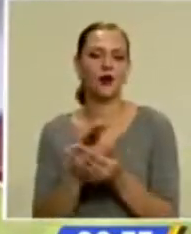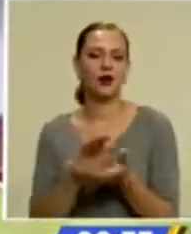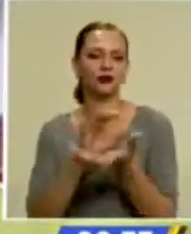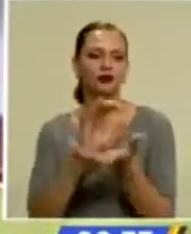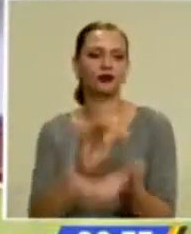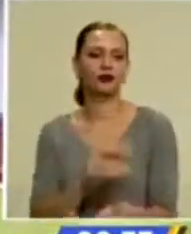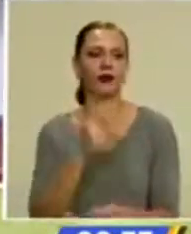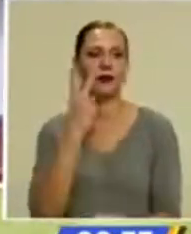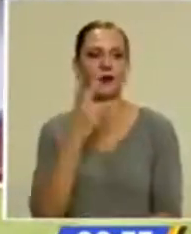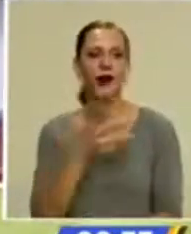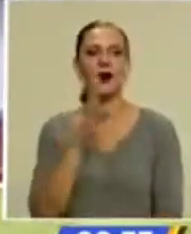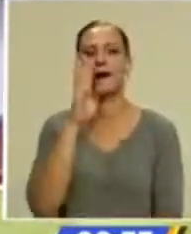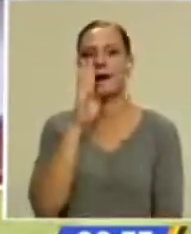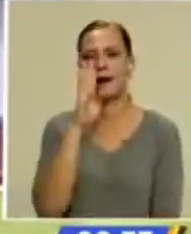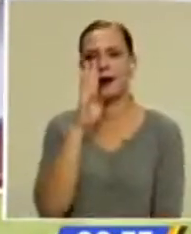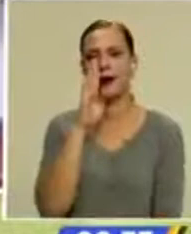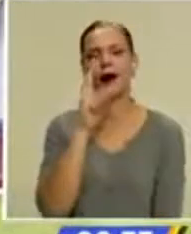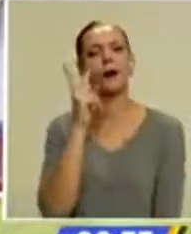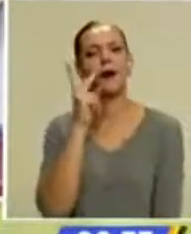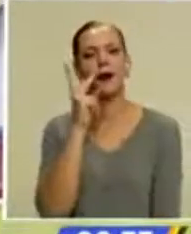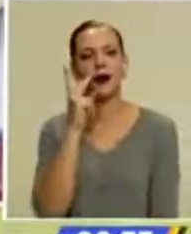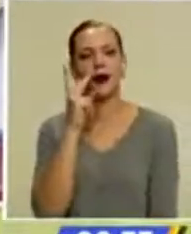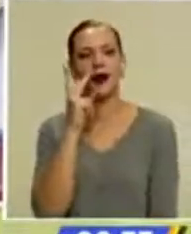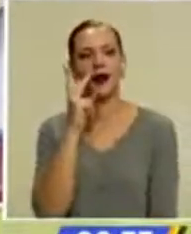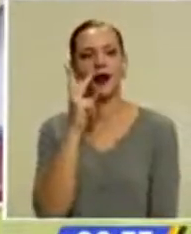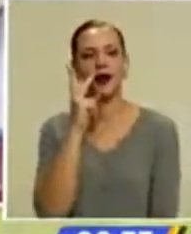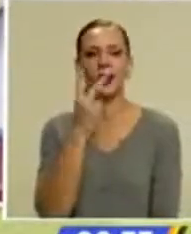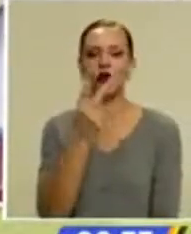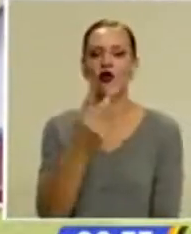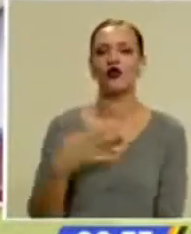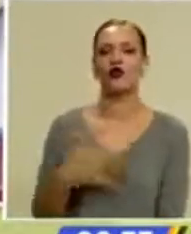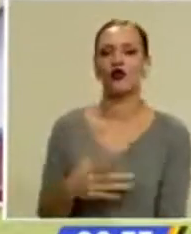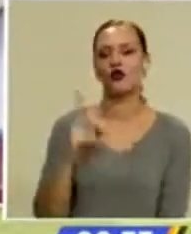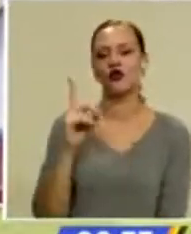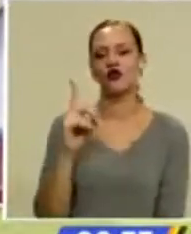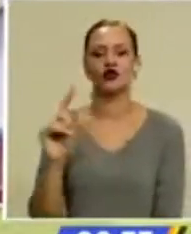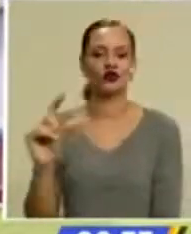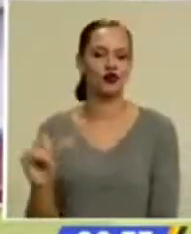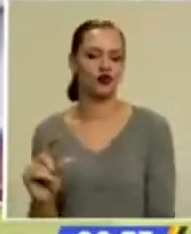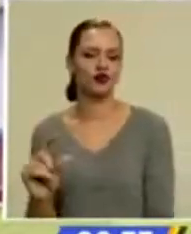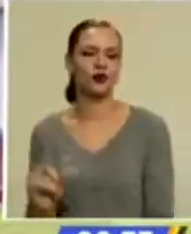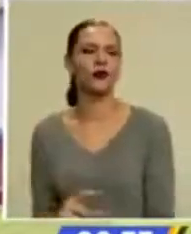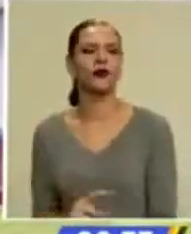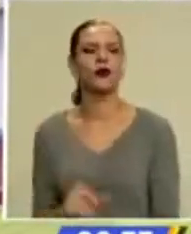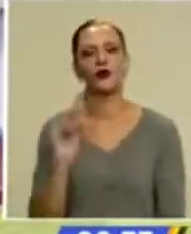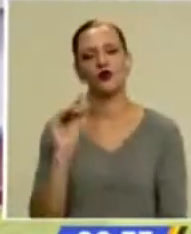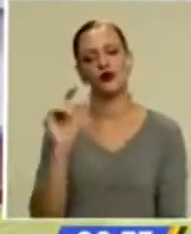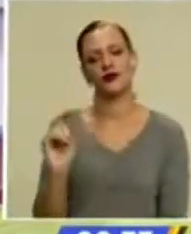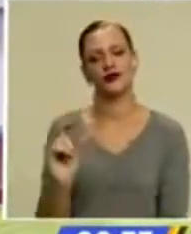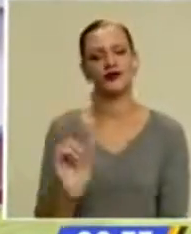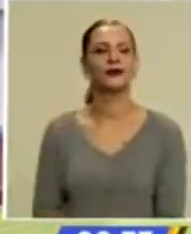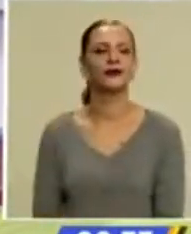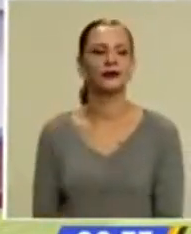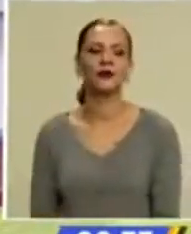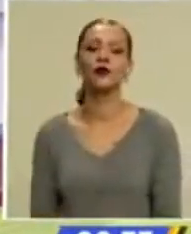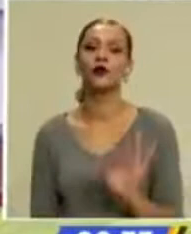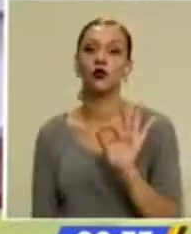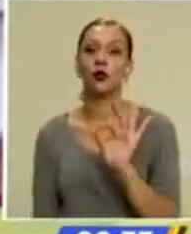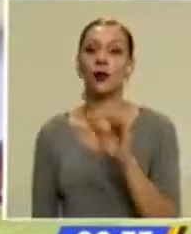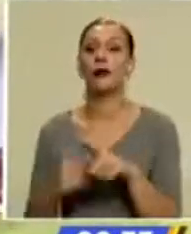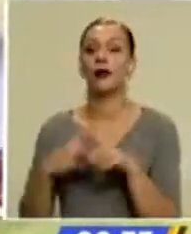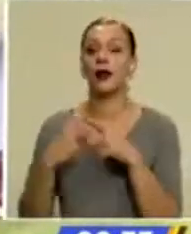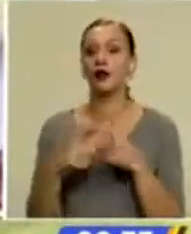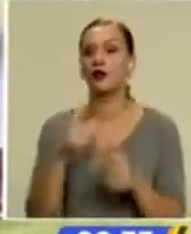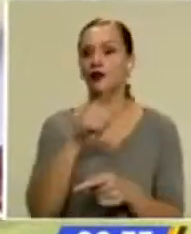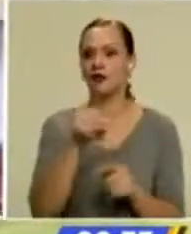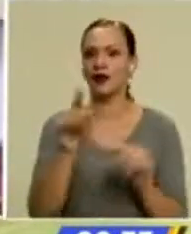Sí, vean. Esta es la mamá, el papá, son dos hijos y uno chiquitillo, que es muy chiquitillo. Muy bien. Entonces,